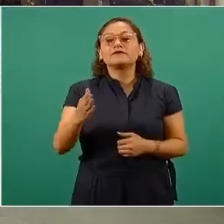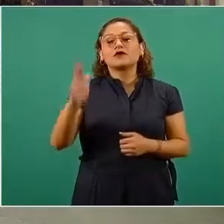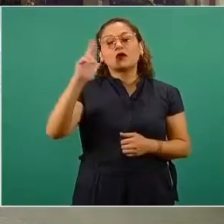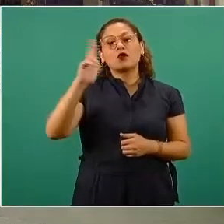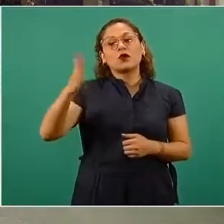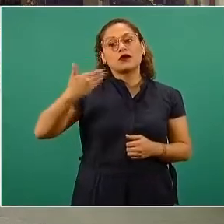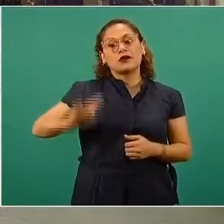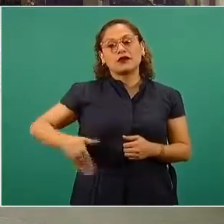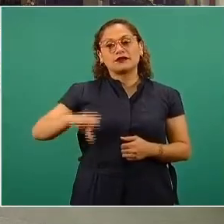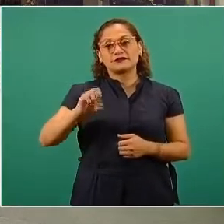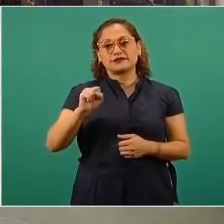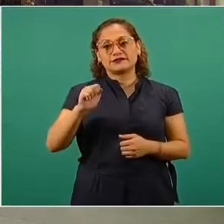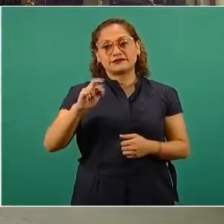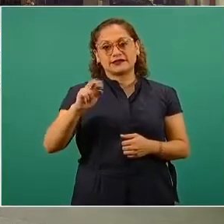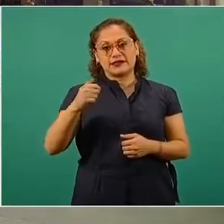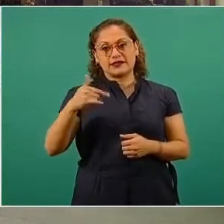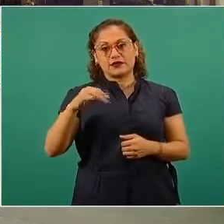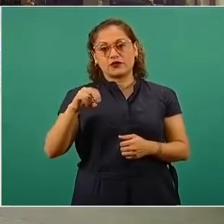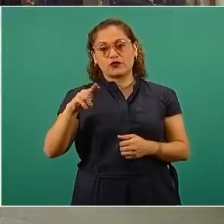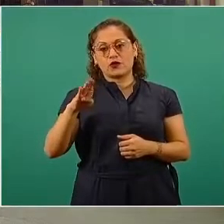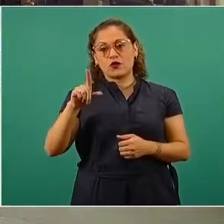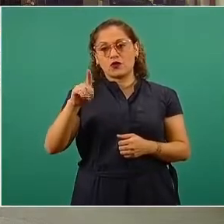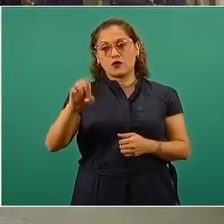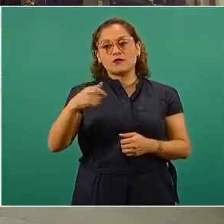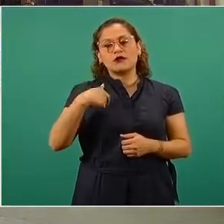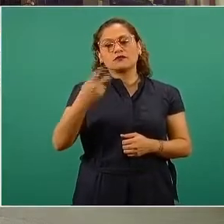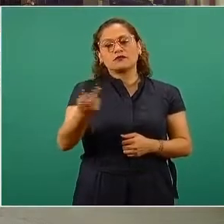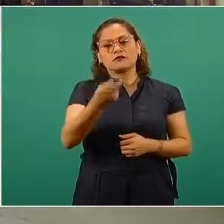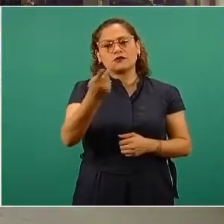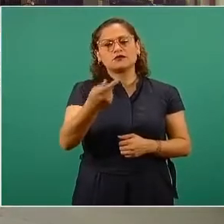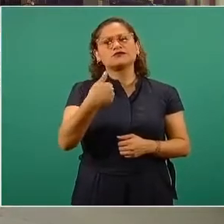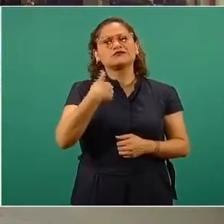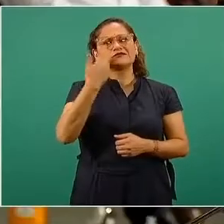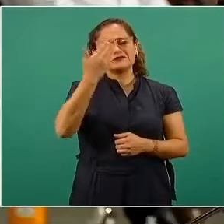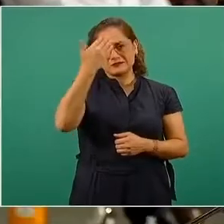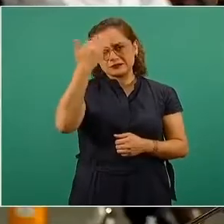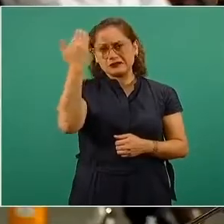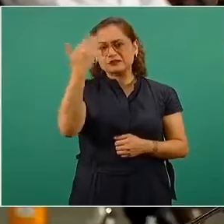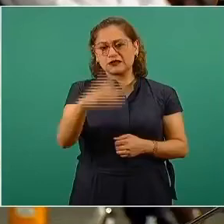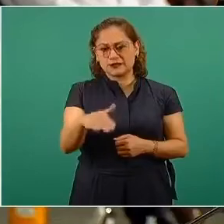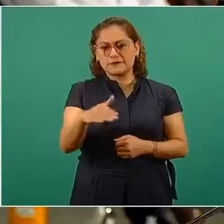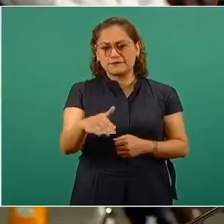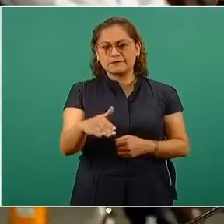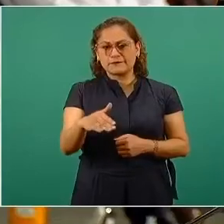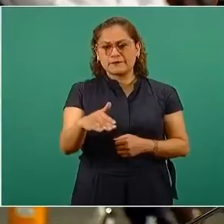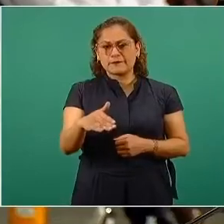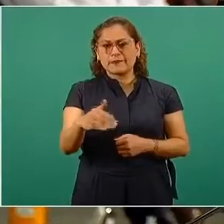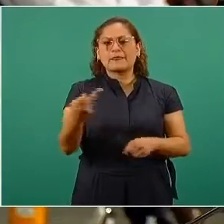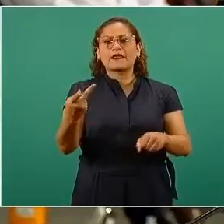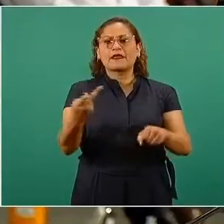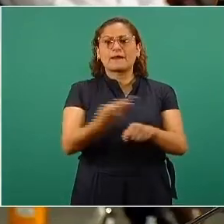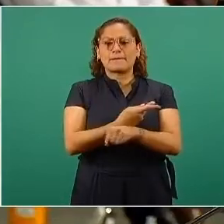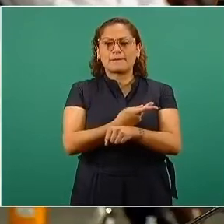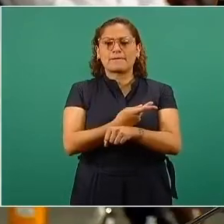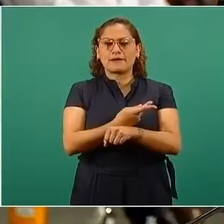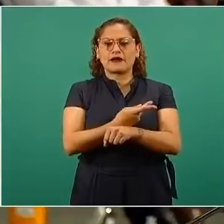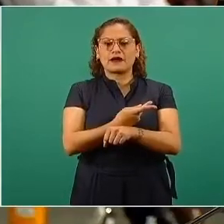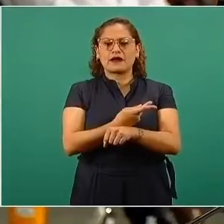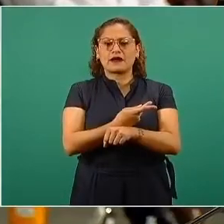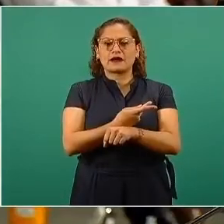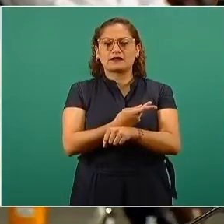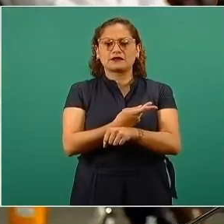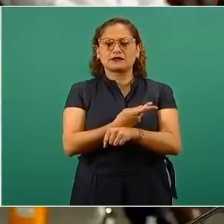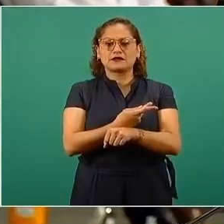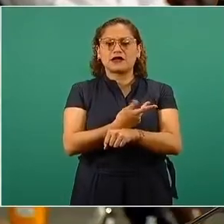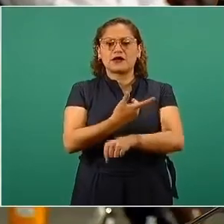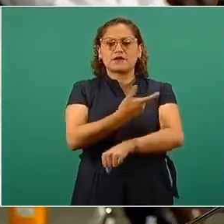Saludable. Doctor, quisiera saber cuándo se darán a conocer los pormenores del inicio de la vacunación de la población del